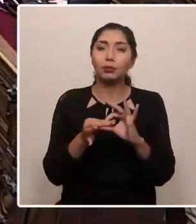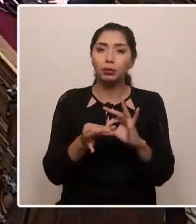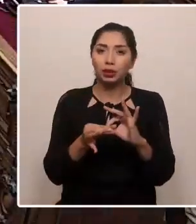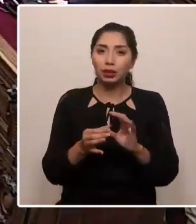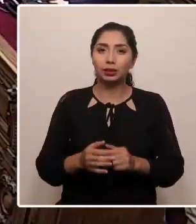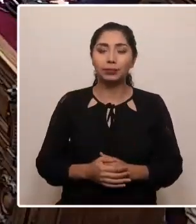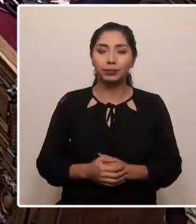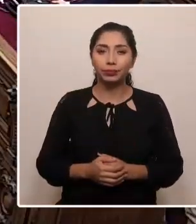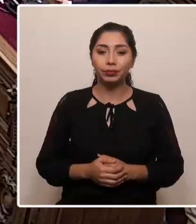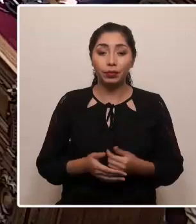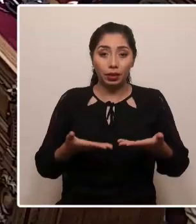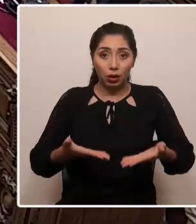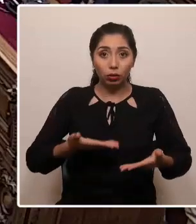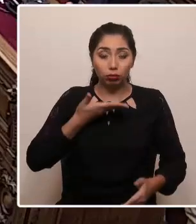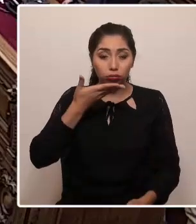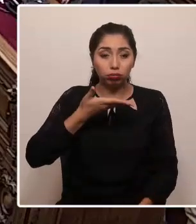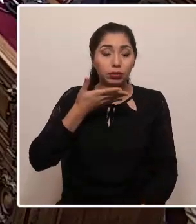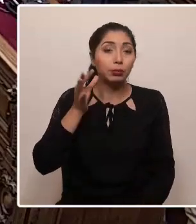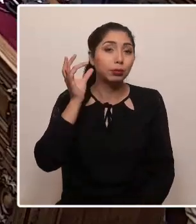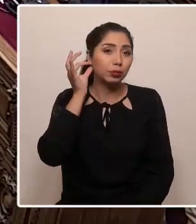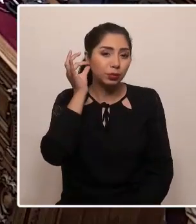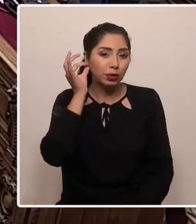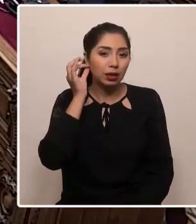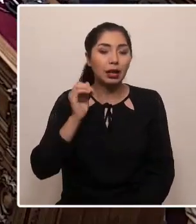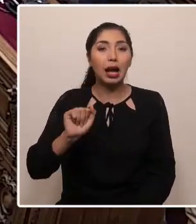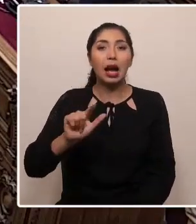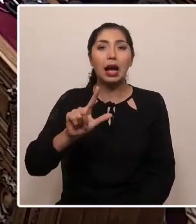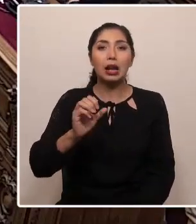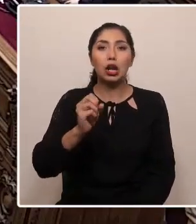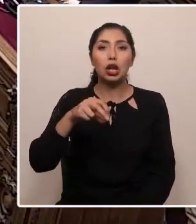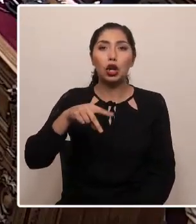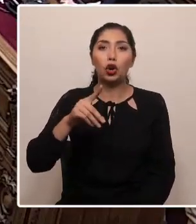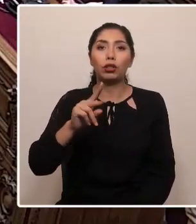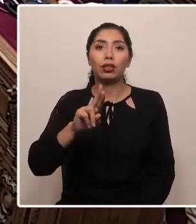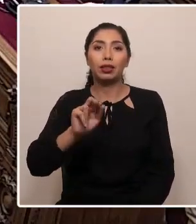Tiene la palabra la convencional Alondra Carrillo.